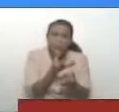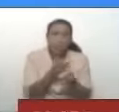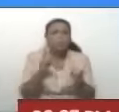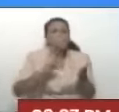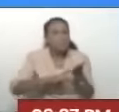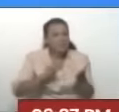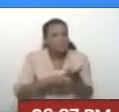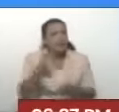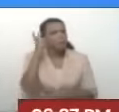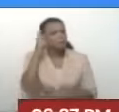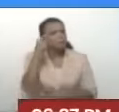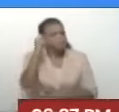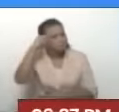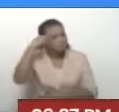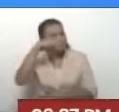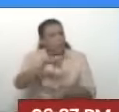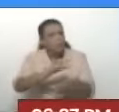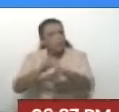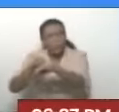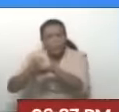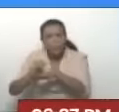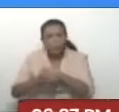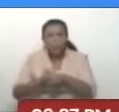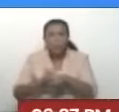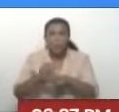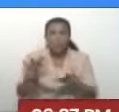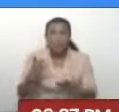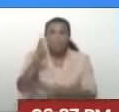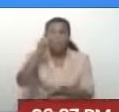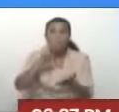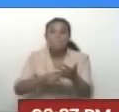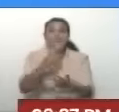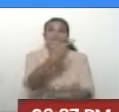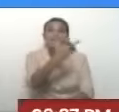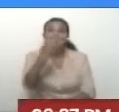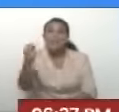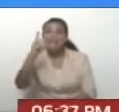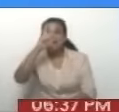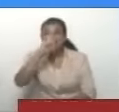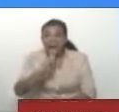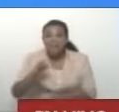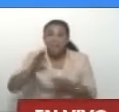cierto. Muchachos, muchachas, cuando llegue el 2030,